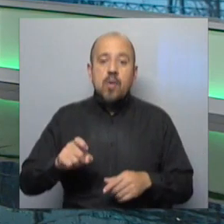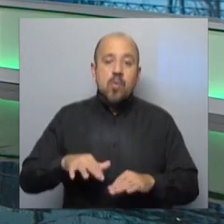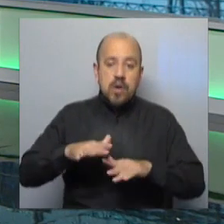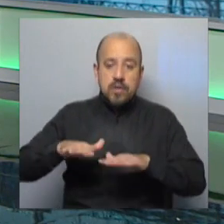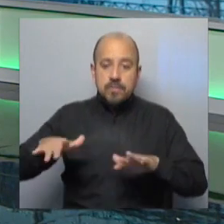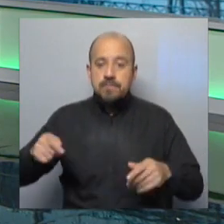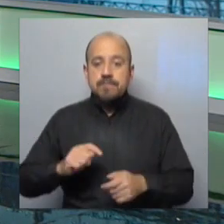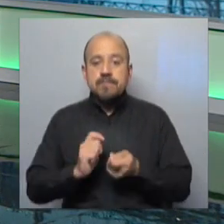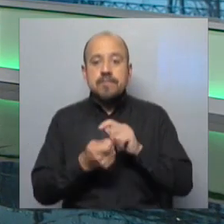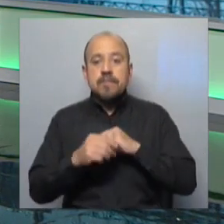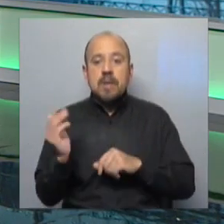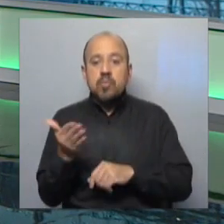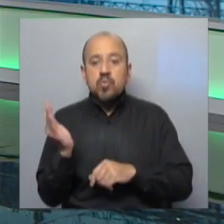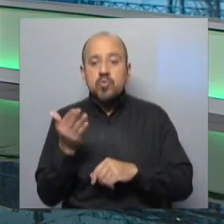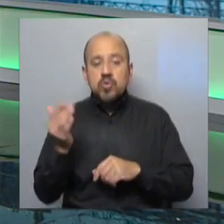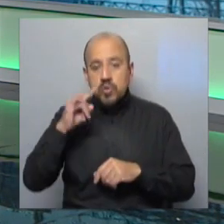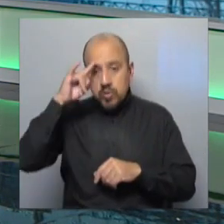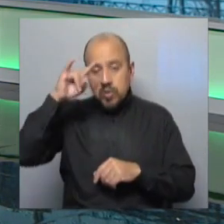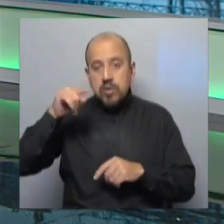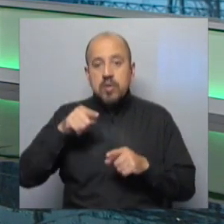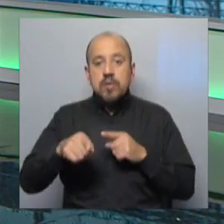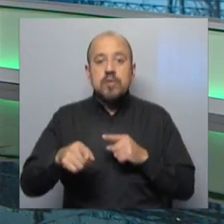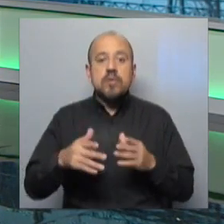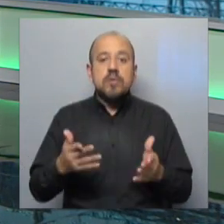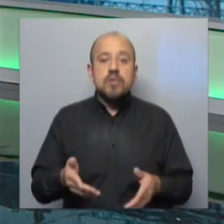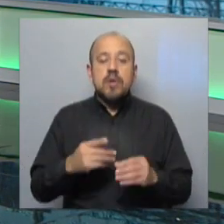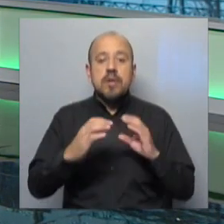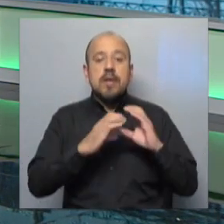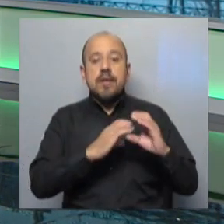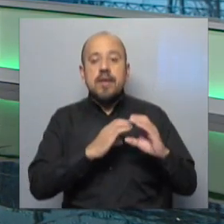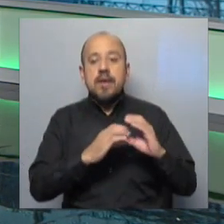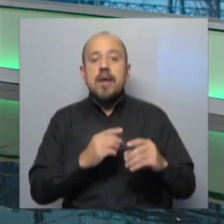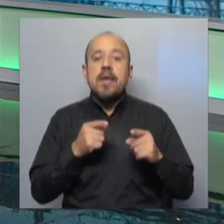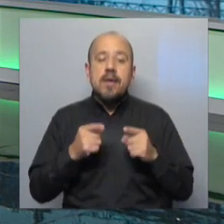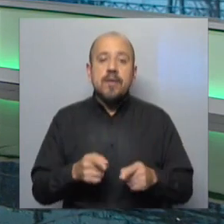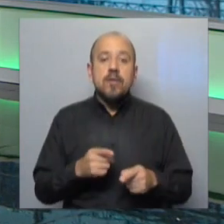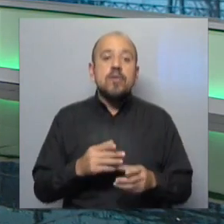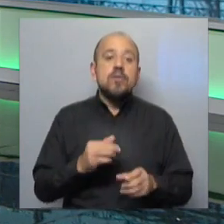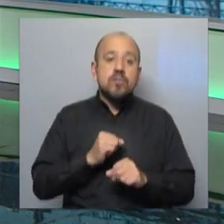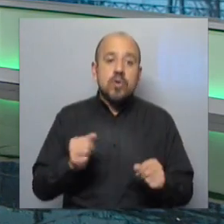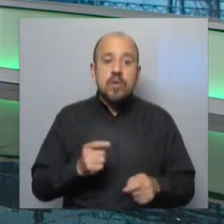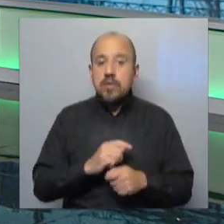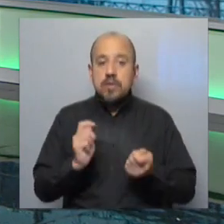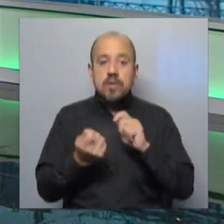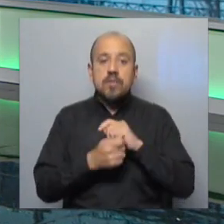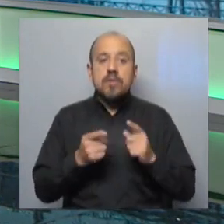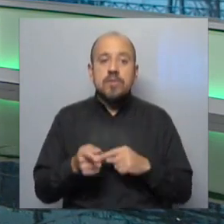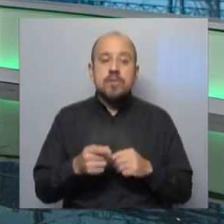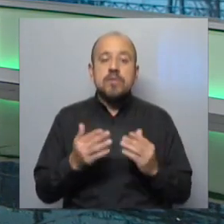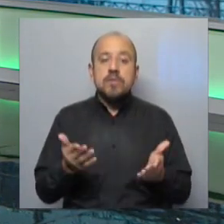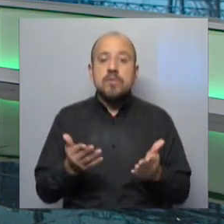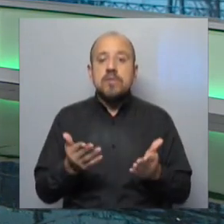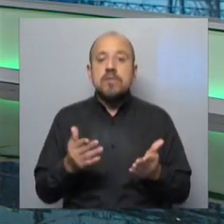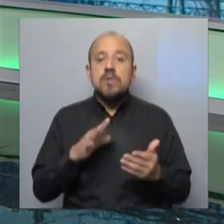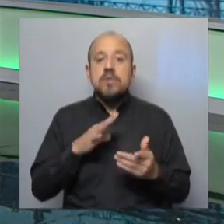de la producción ganadera y con la utilización de la energía todo esto podría revertirse una de las respuestas